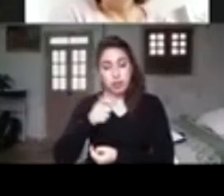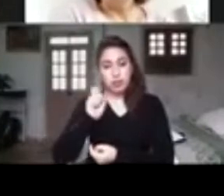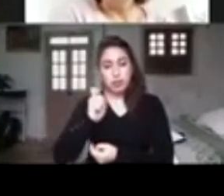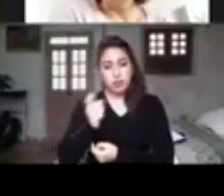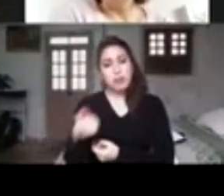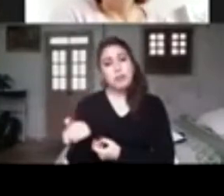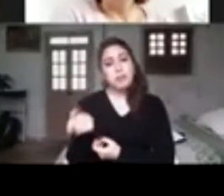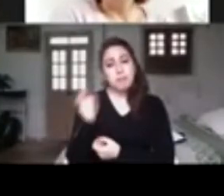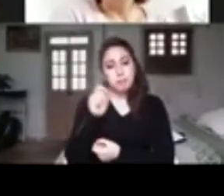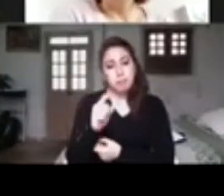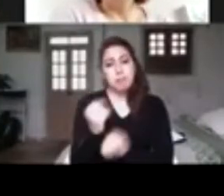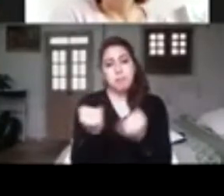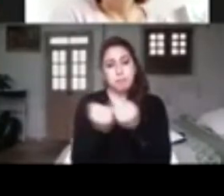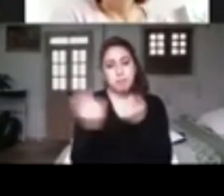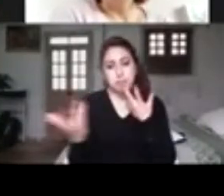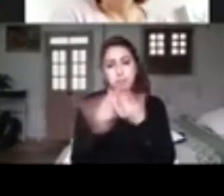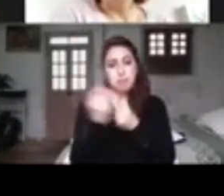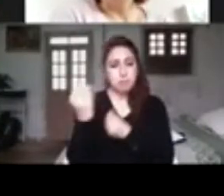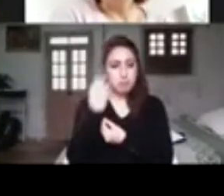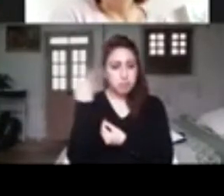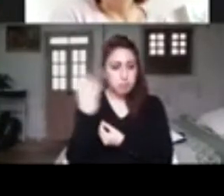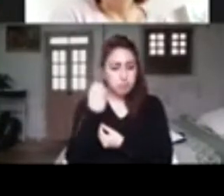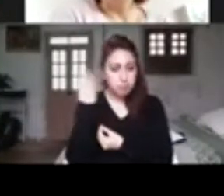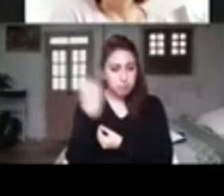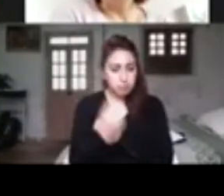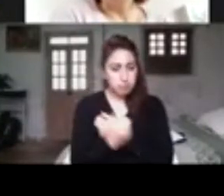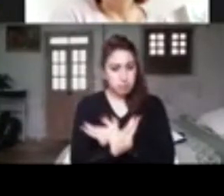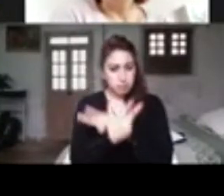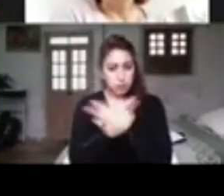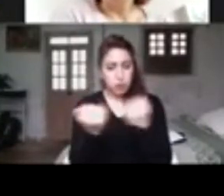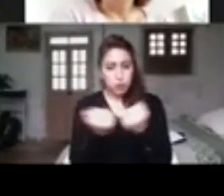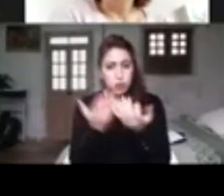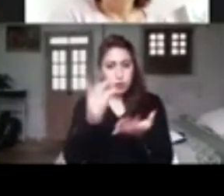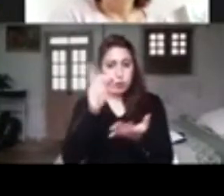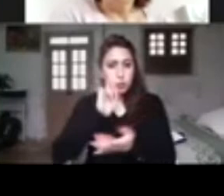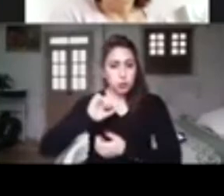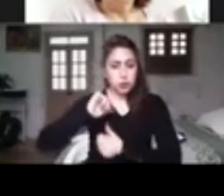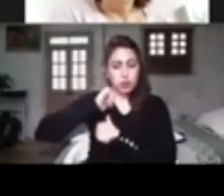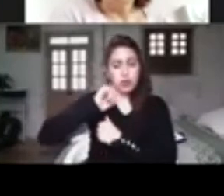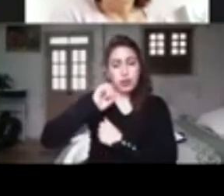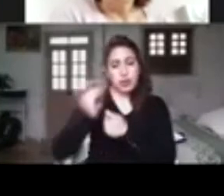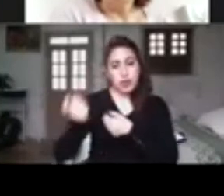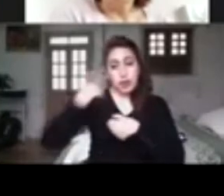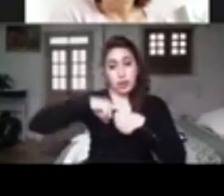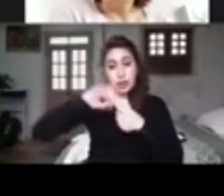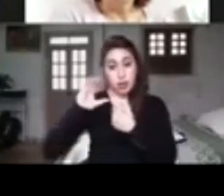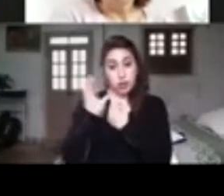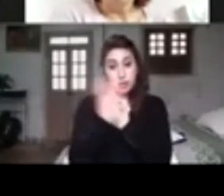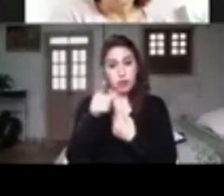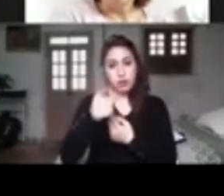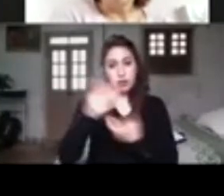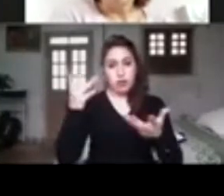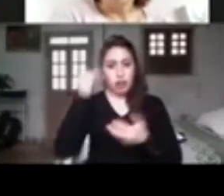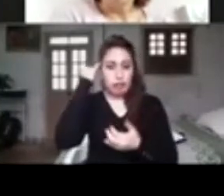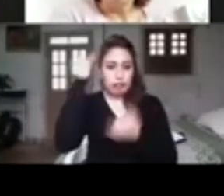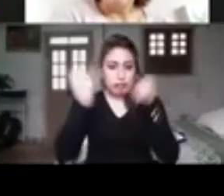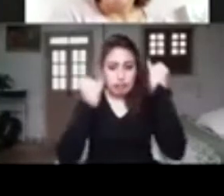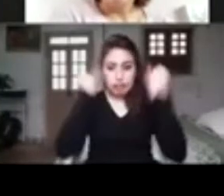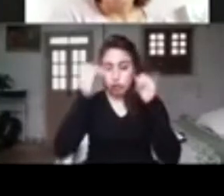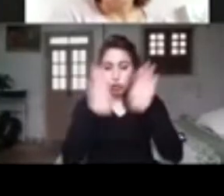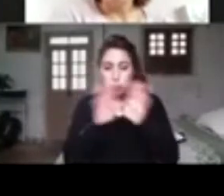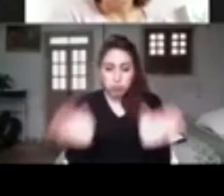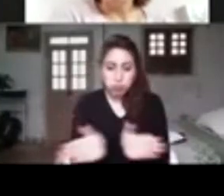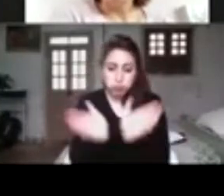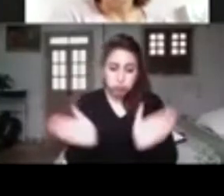importante. Quiero también saludar a la comisionada Nava, quien ha sido impulsora de este taller y promotora de